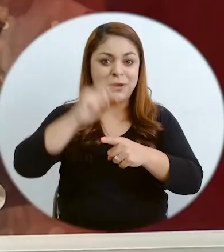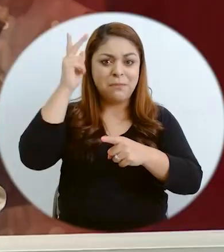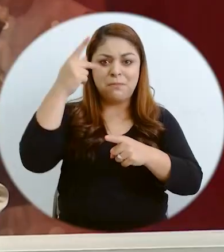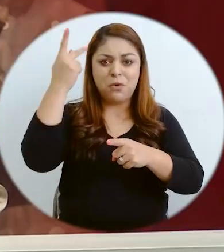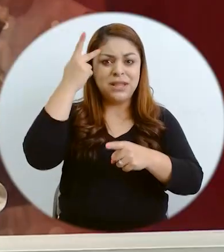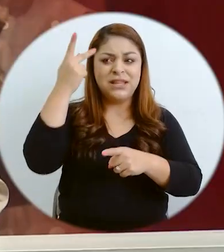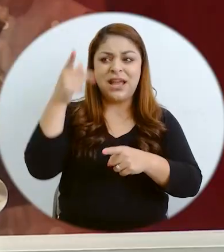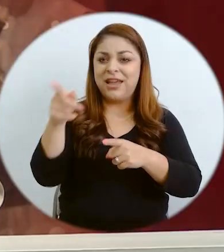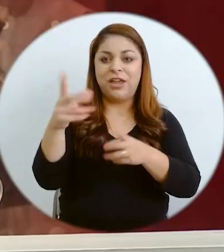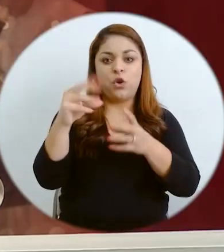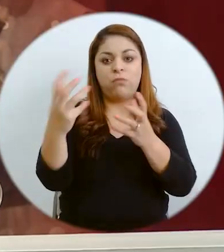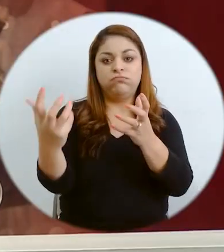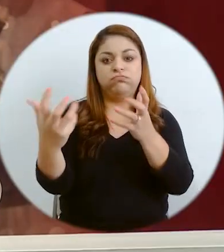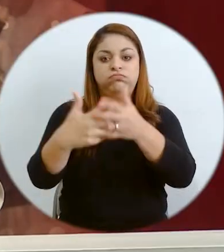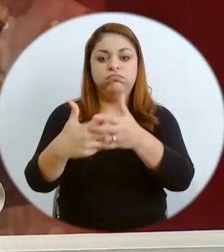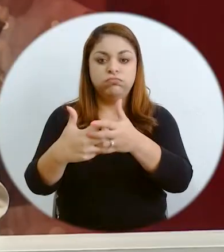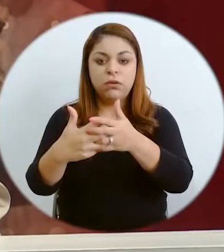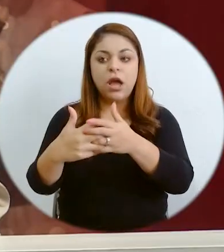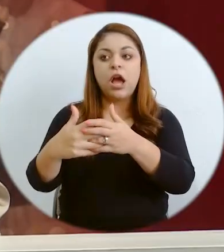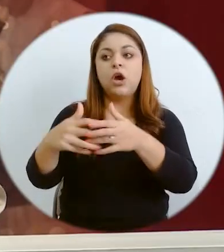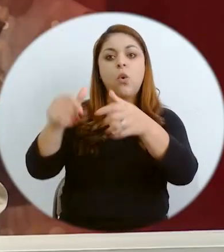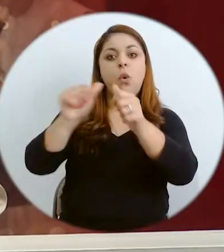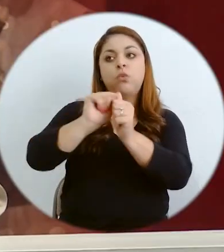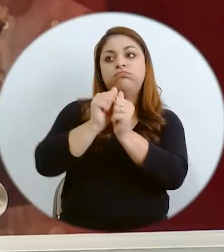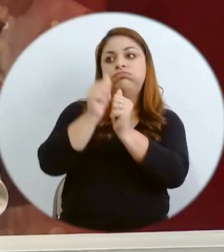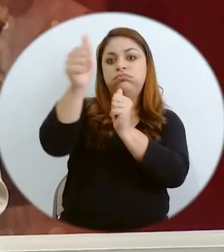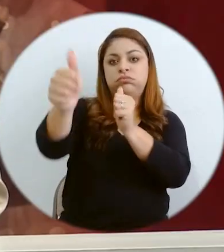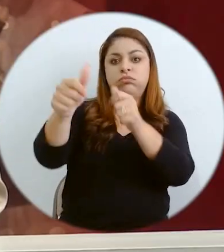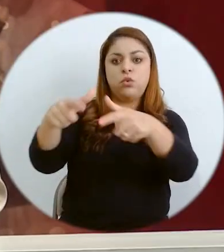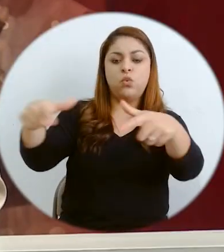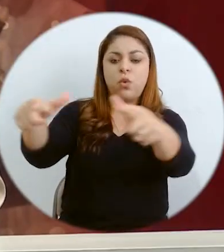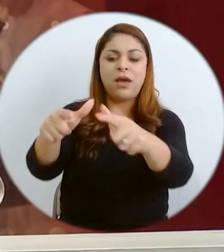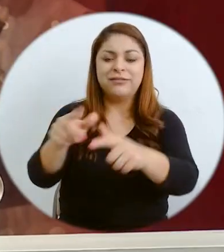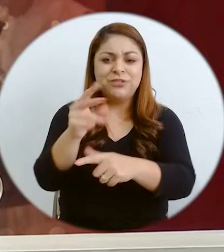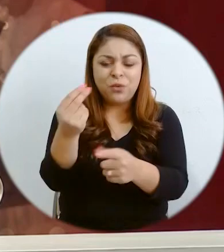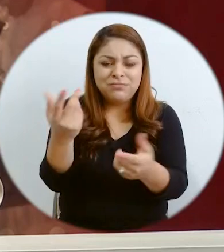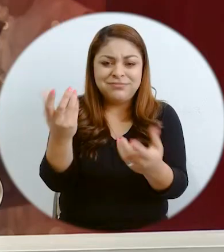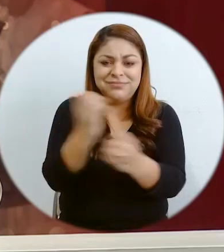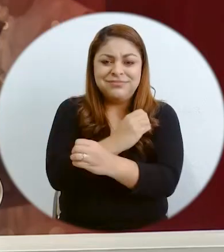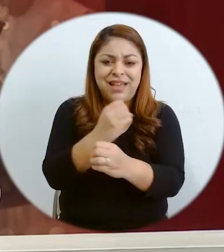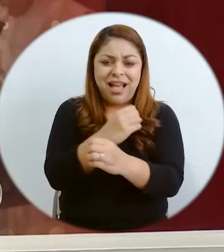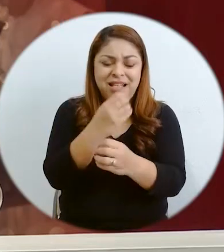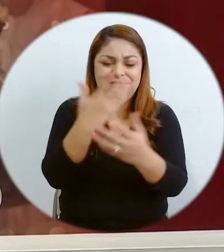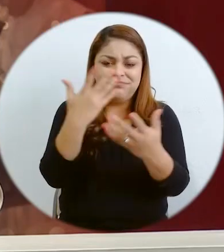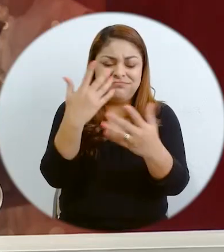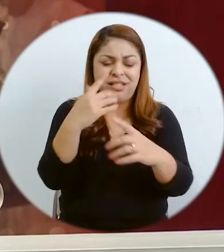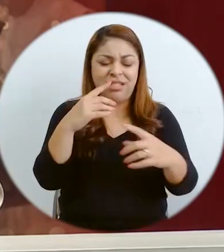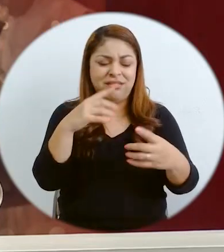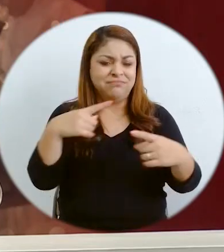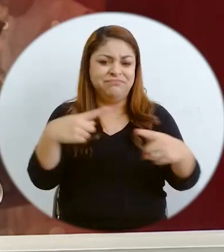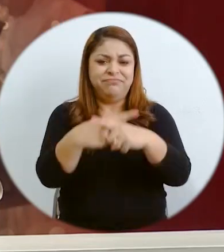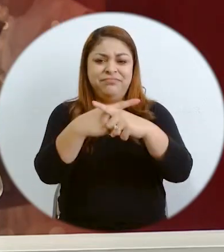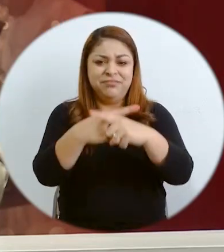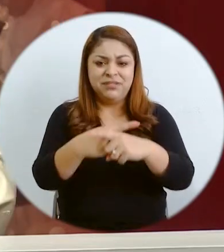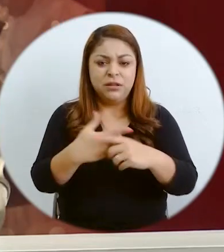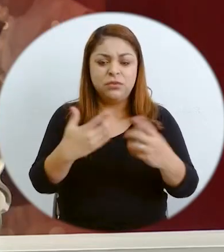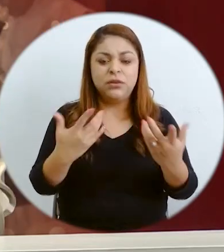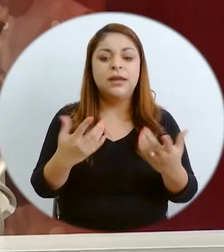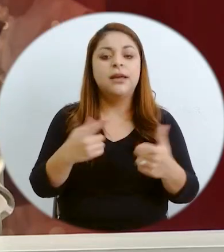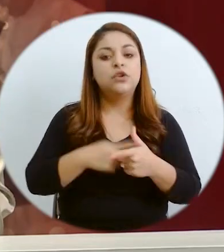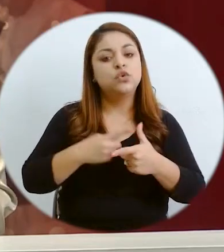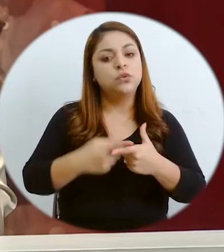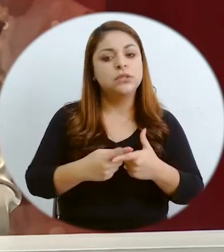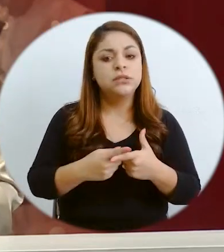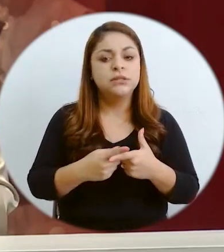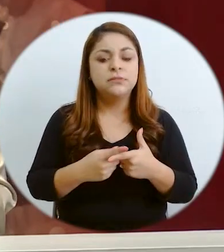la ejecución de una política totalmente anacrónica, inclusive es totalmente contraproducente poder aplicarla porque no se